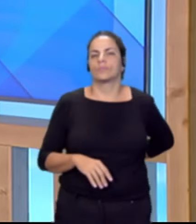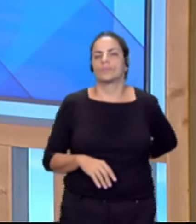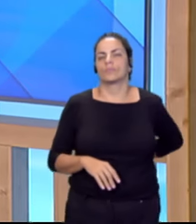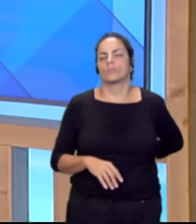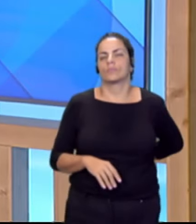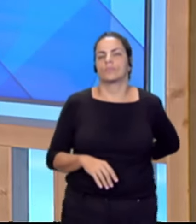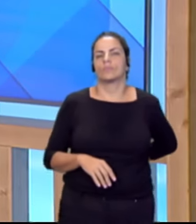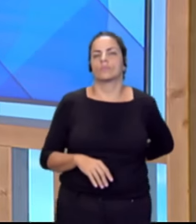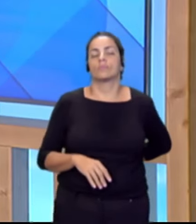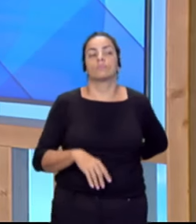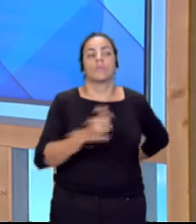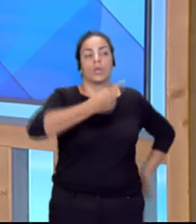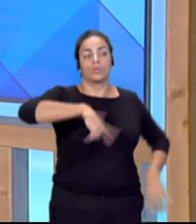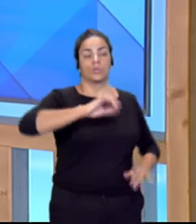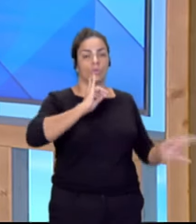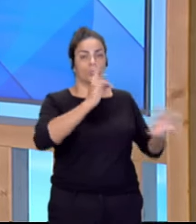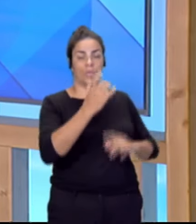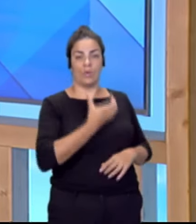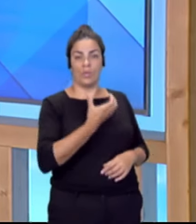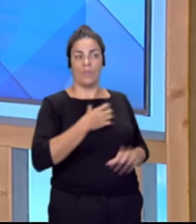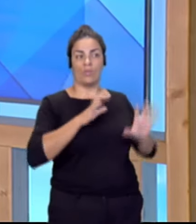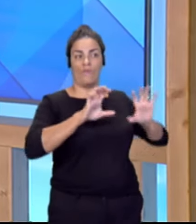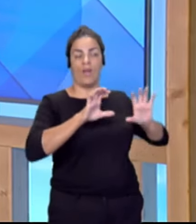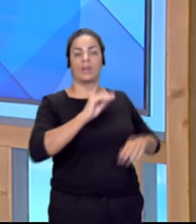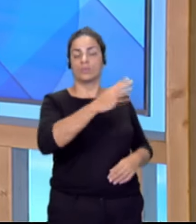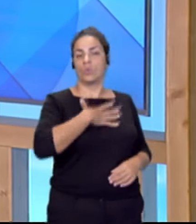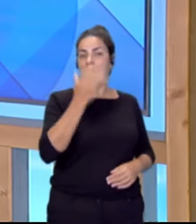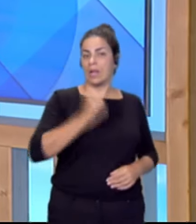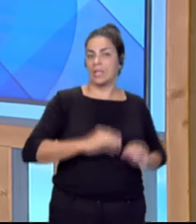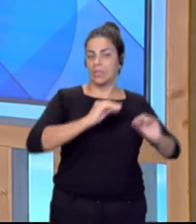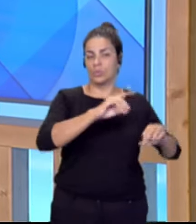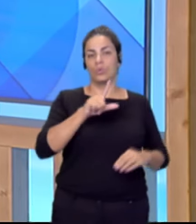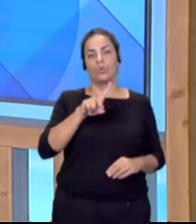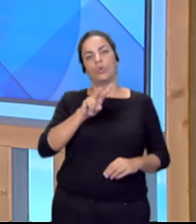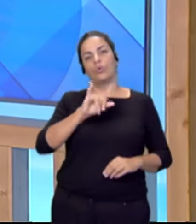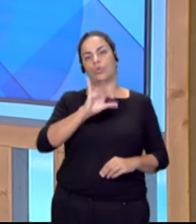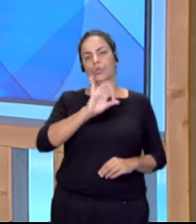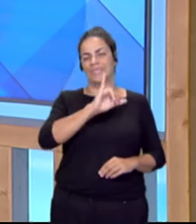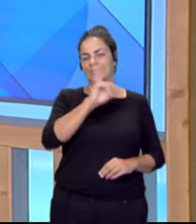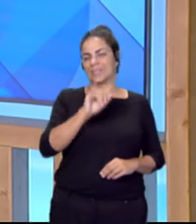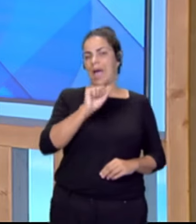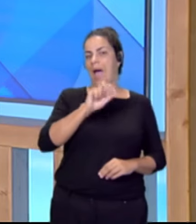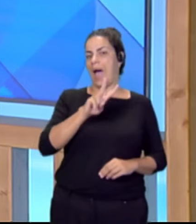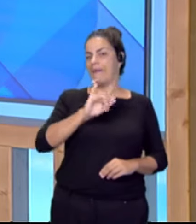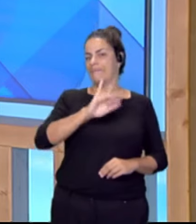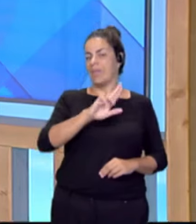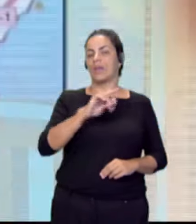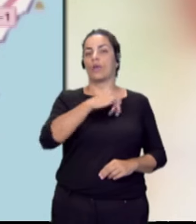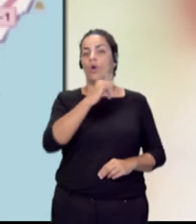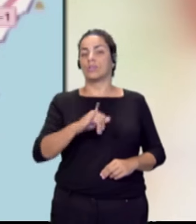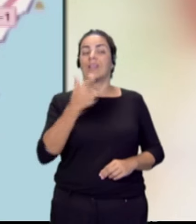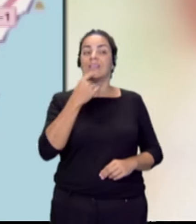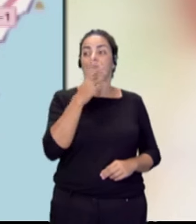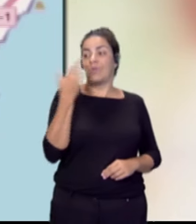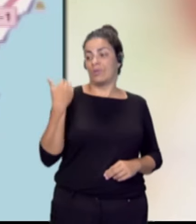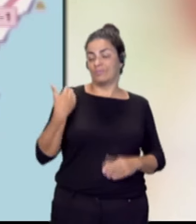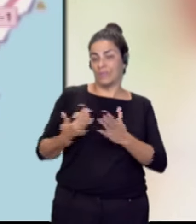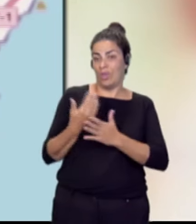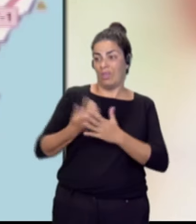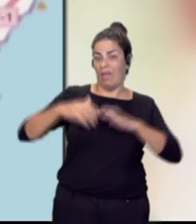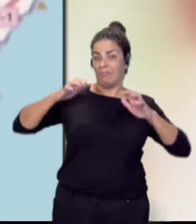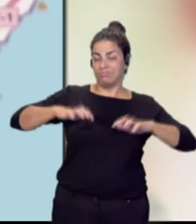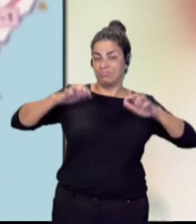Llamamos al Ayuntamiento de Fasnia, su alcalde Luis Javier González nos dice que debido a la lluvia que ha habido estos días, pues